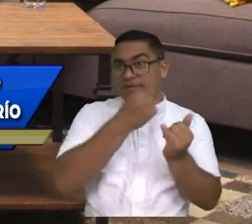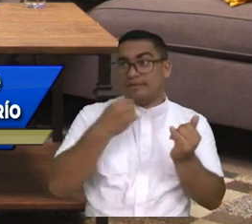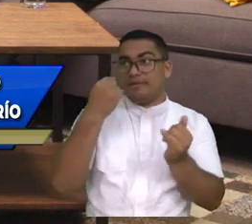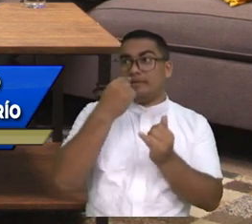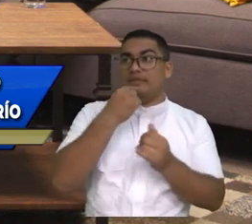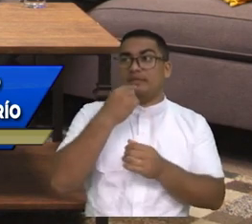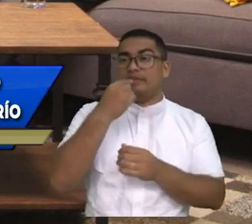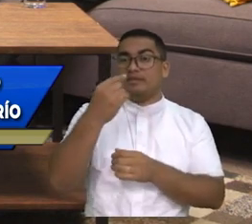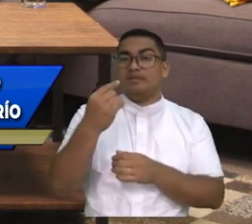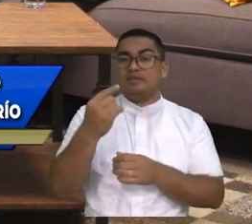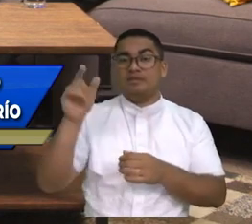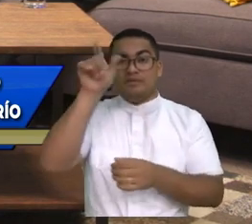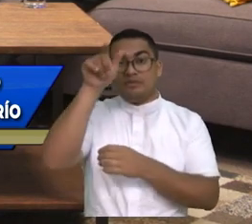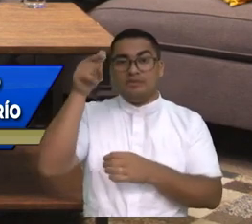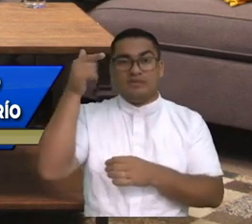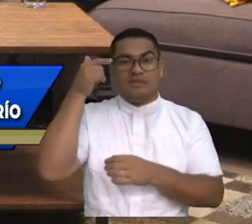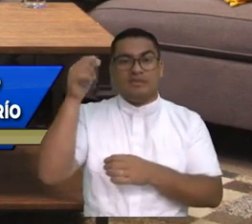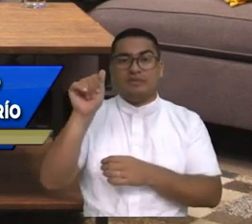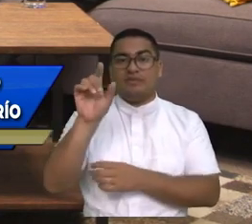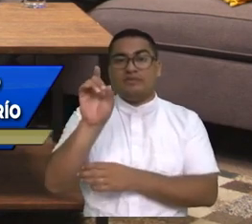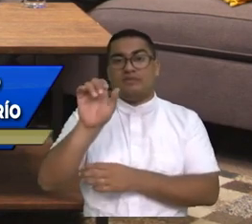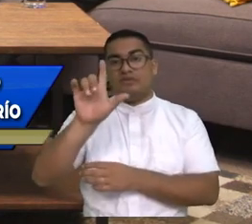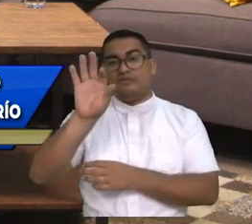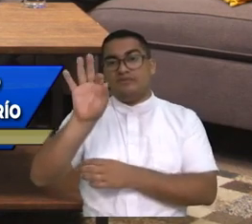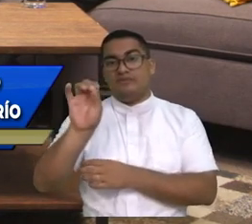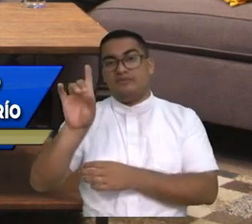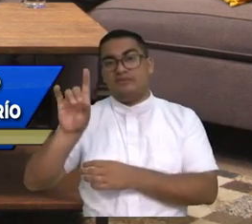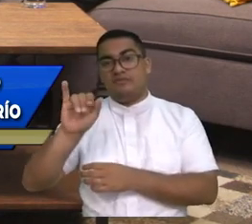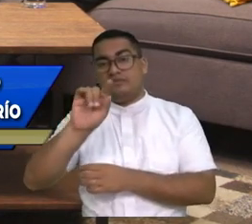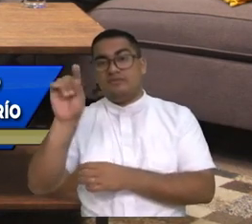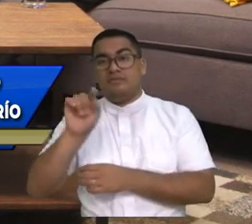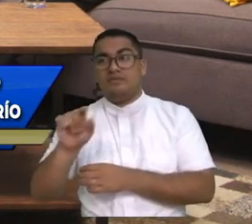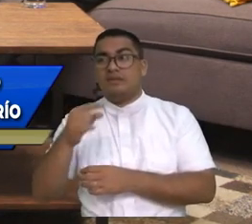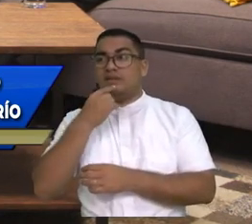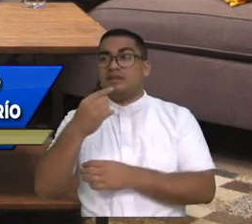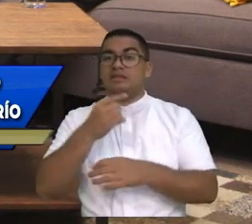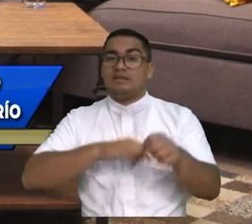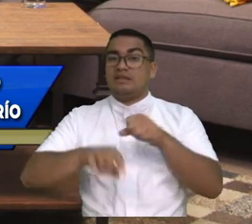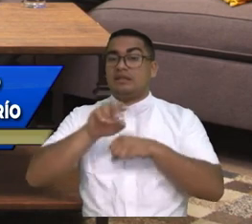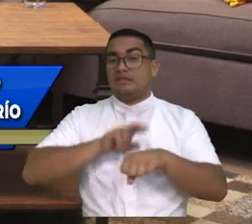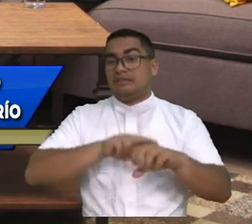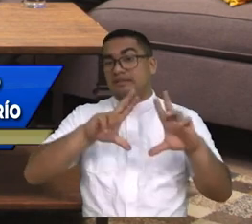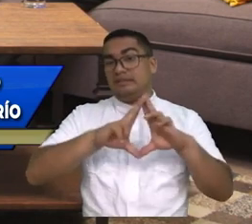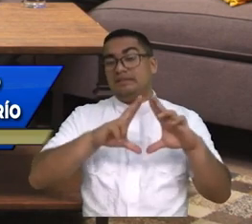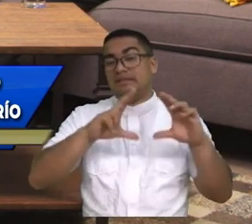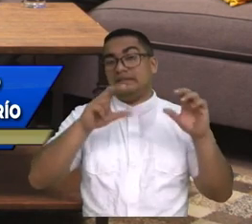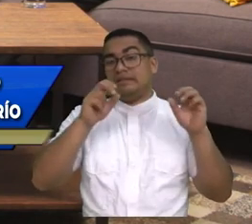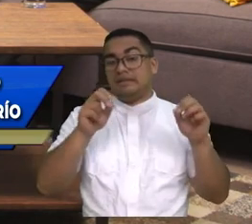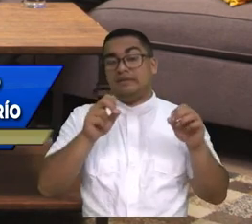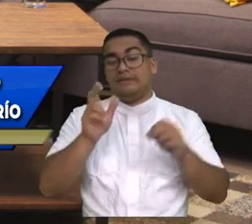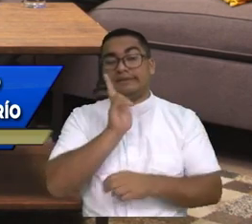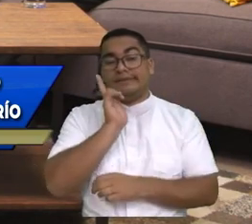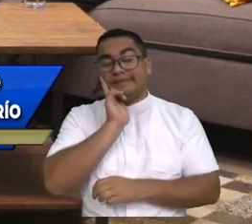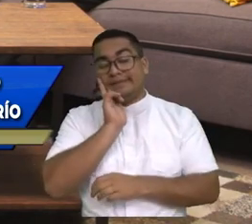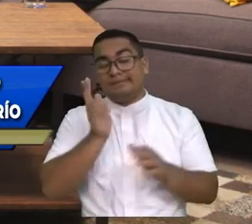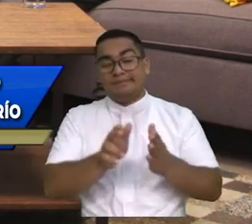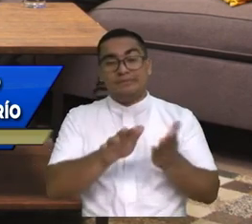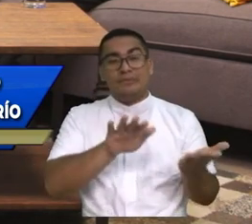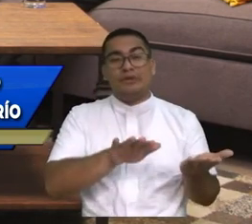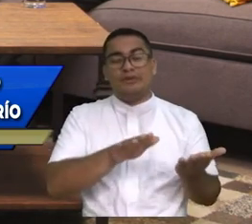decreto presidencial, en primer lugar declarando luto nacional por la muerte del ilustre poeta, así